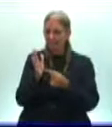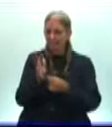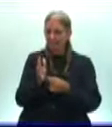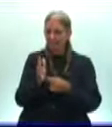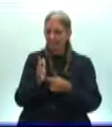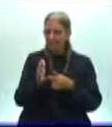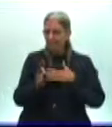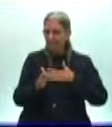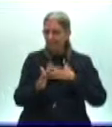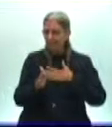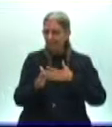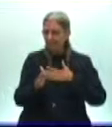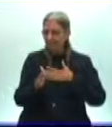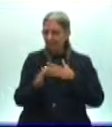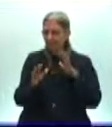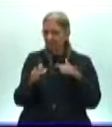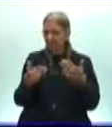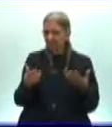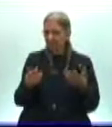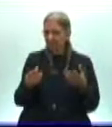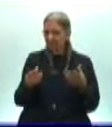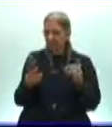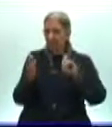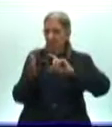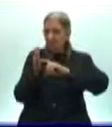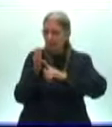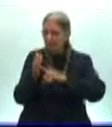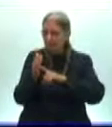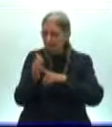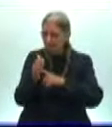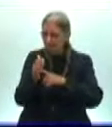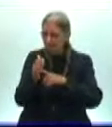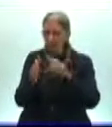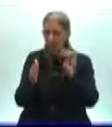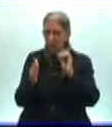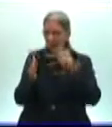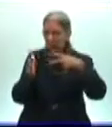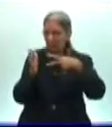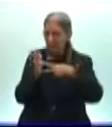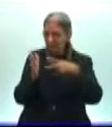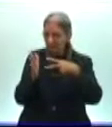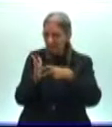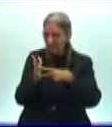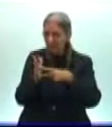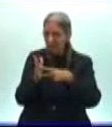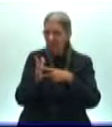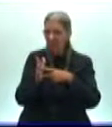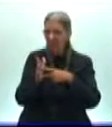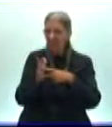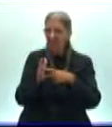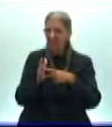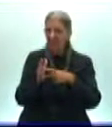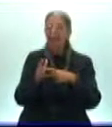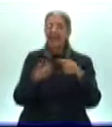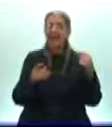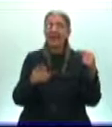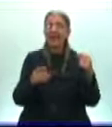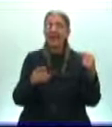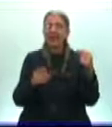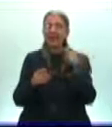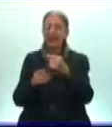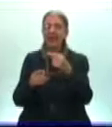planteando que si se multiplica o se divide por una cantidad negativa,